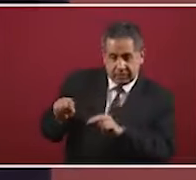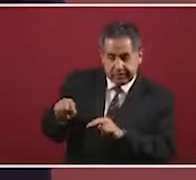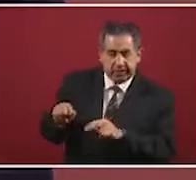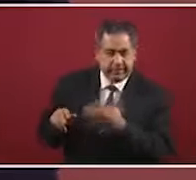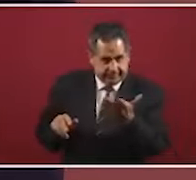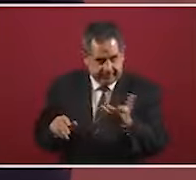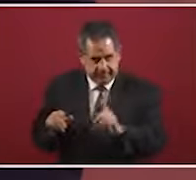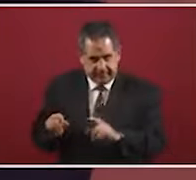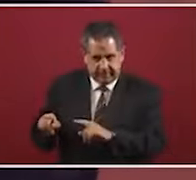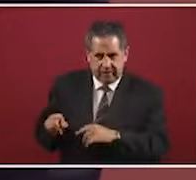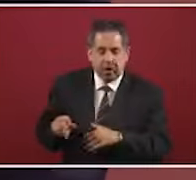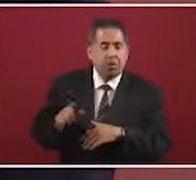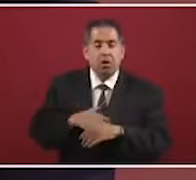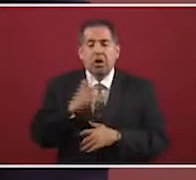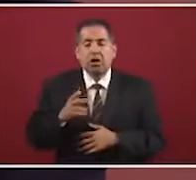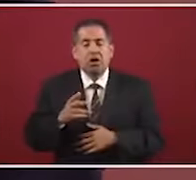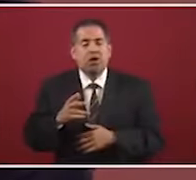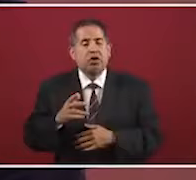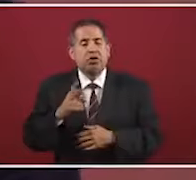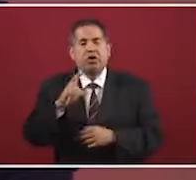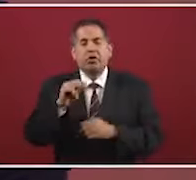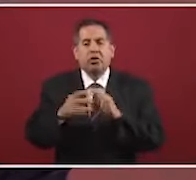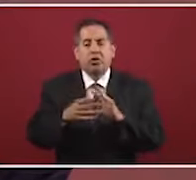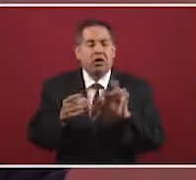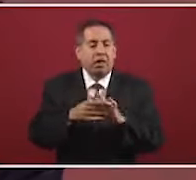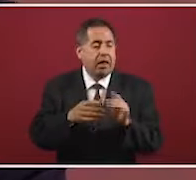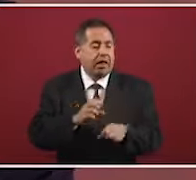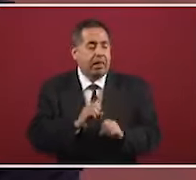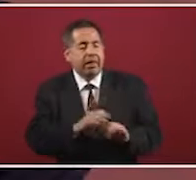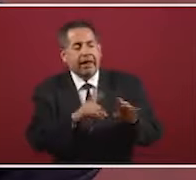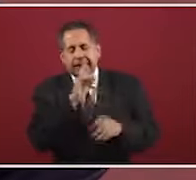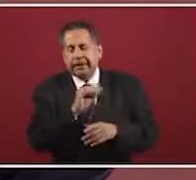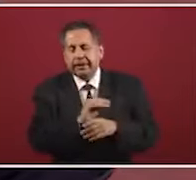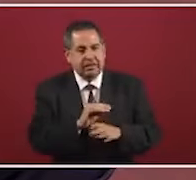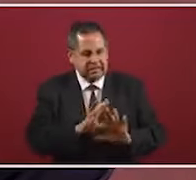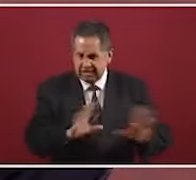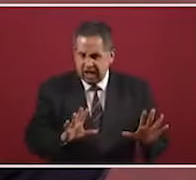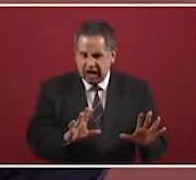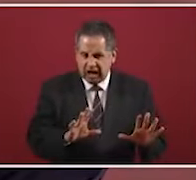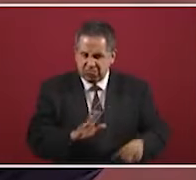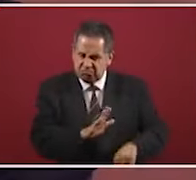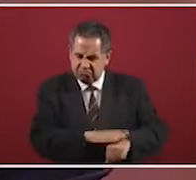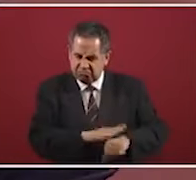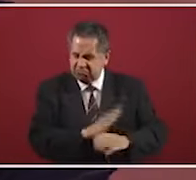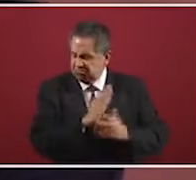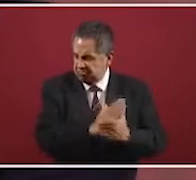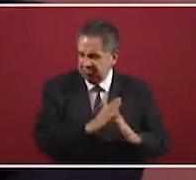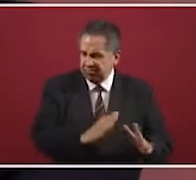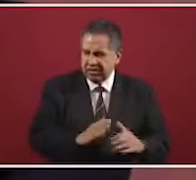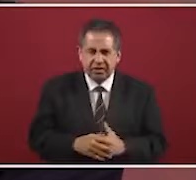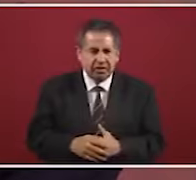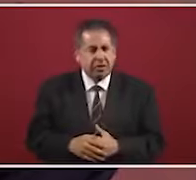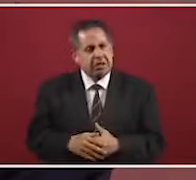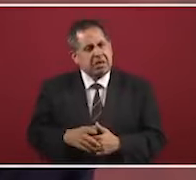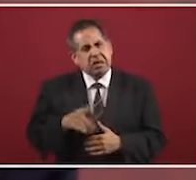porque no les voy a dejar pasar nada a los conservadores. Además, es muy